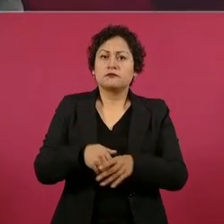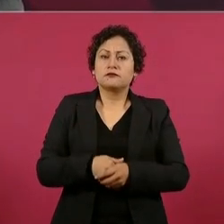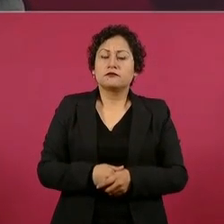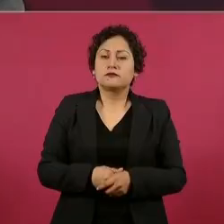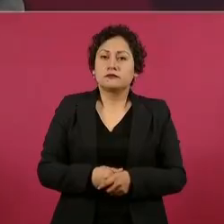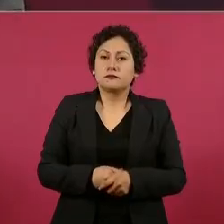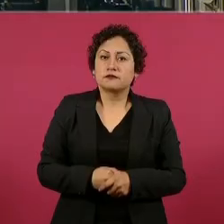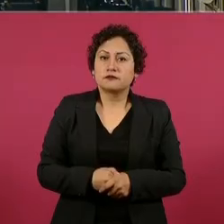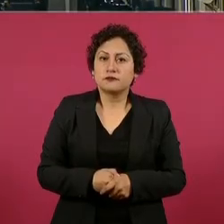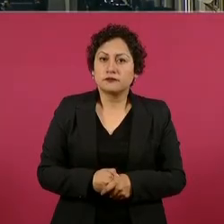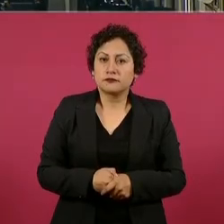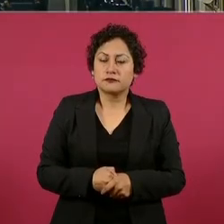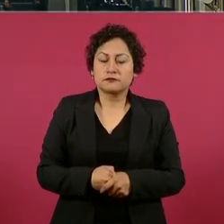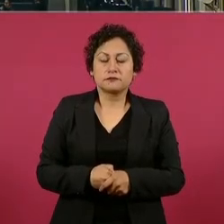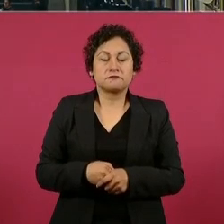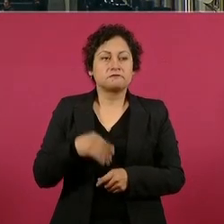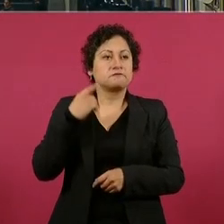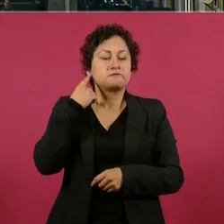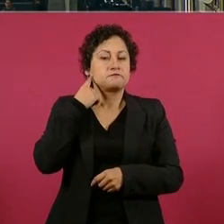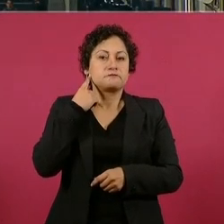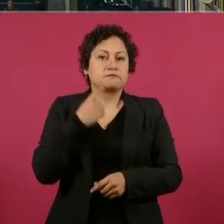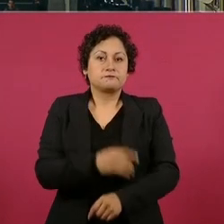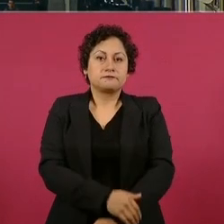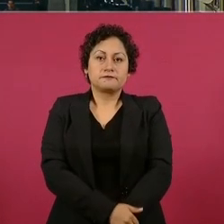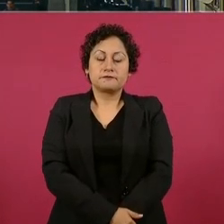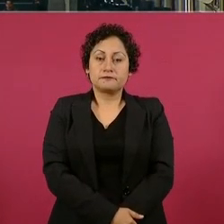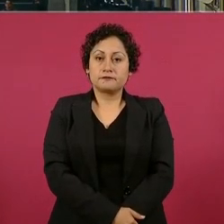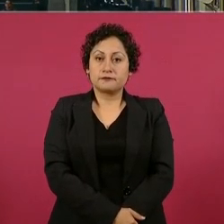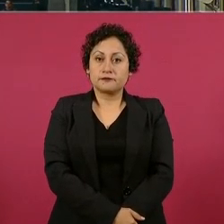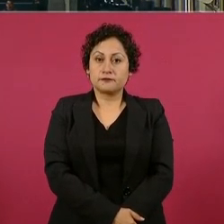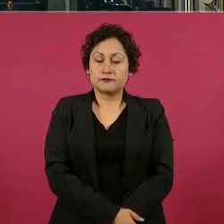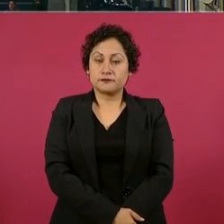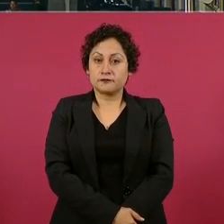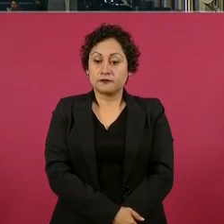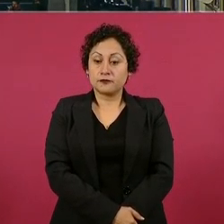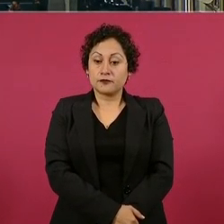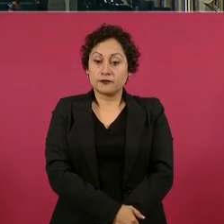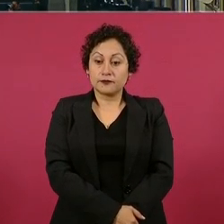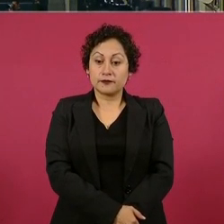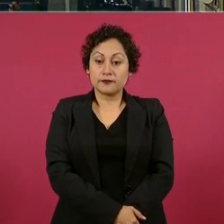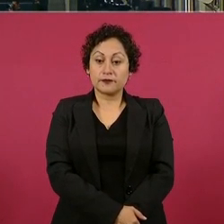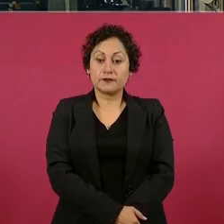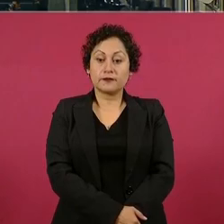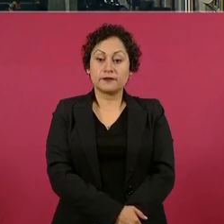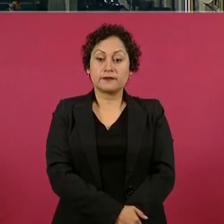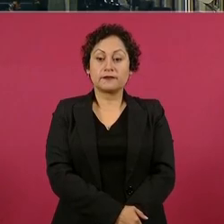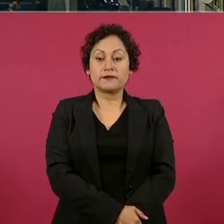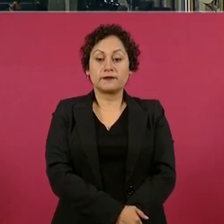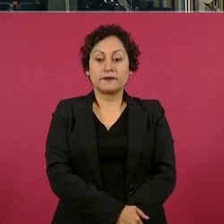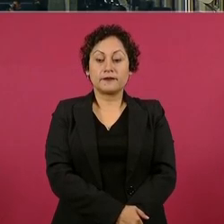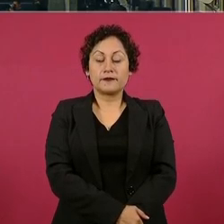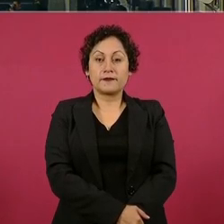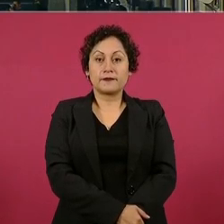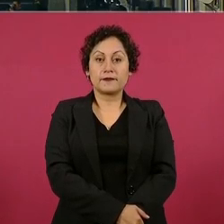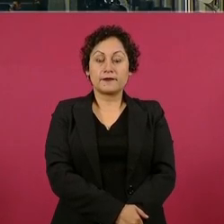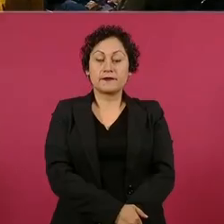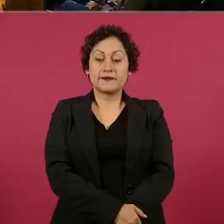valoraron, por ejemplo, las condiciones de seguridad que usted, siendo jefe de Estado, y ella, la futura jefa de Estado, vuelen